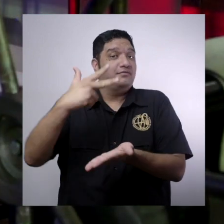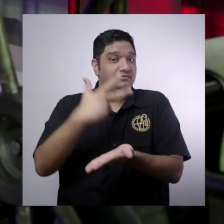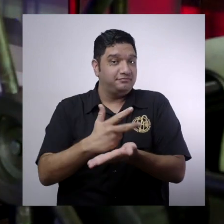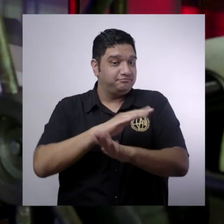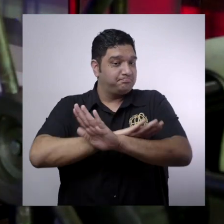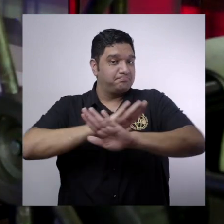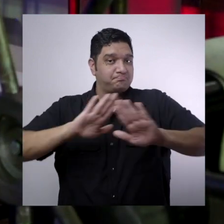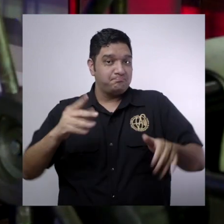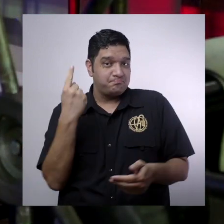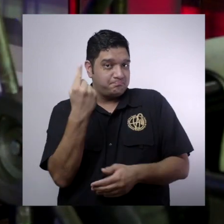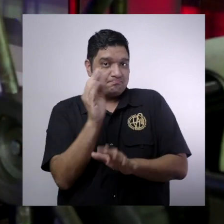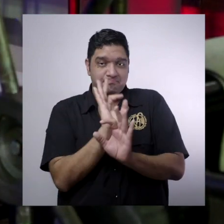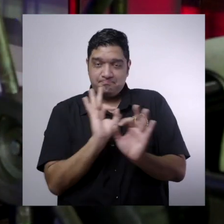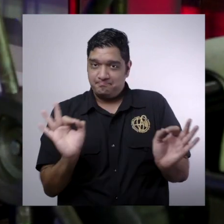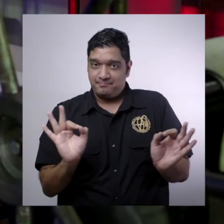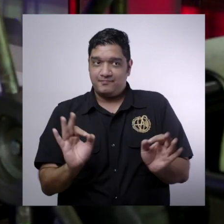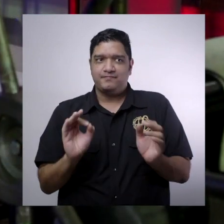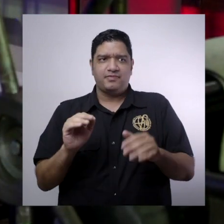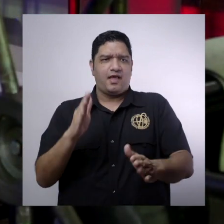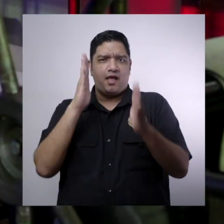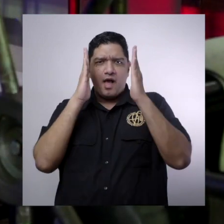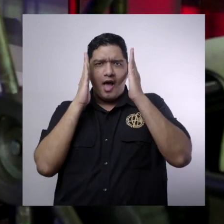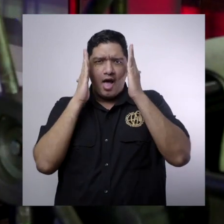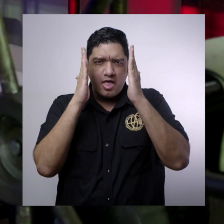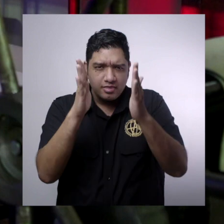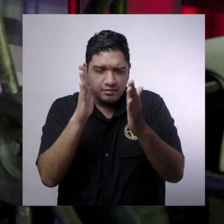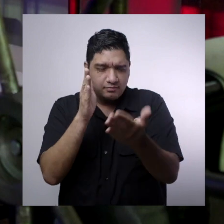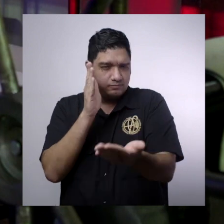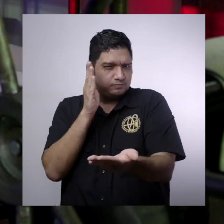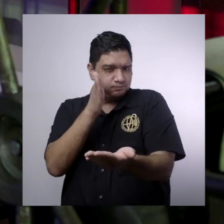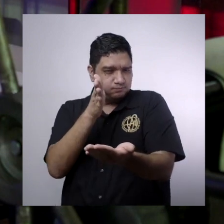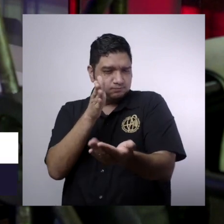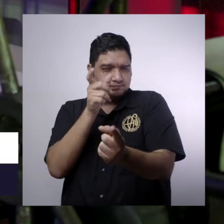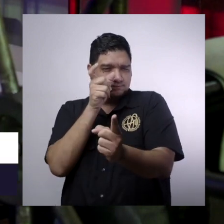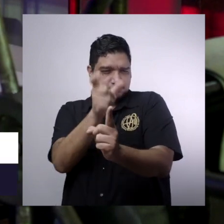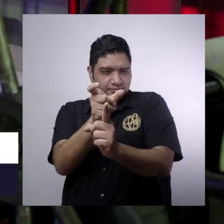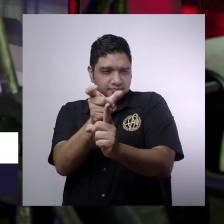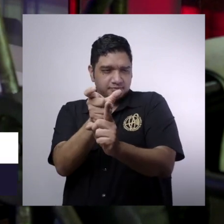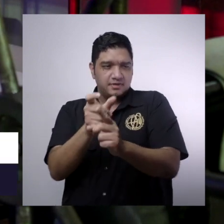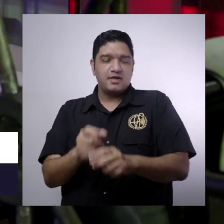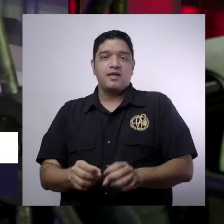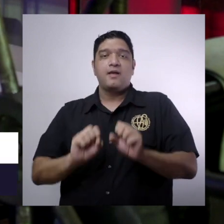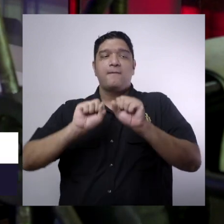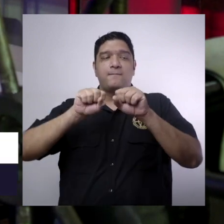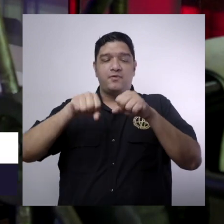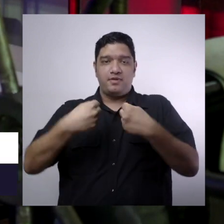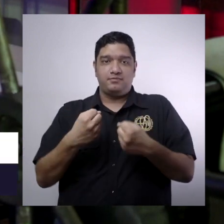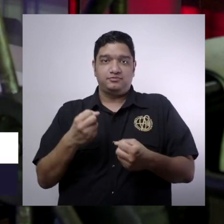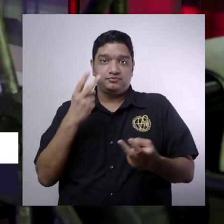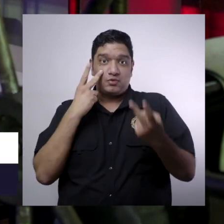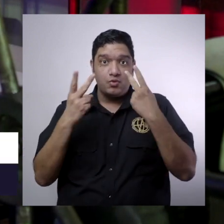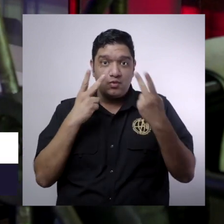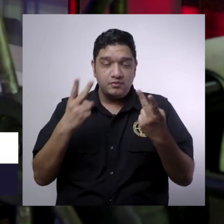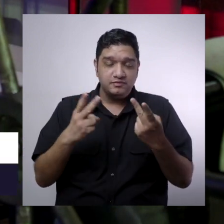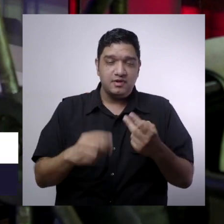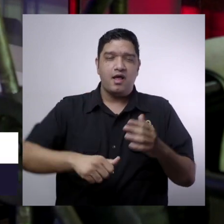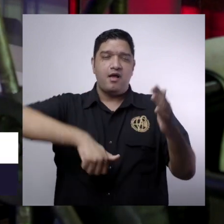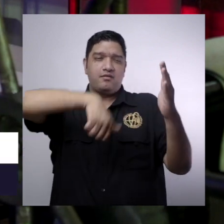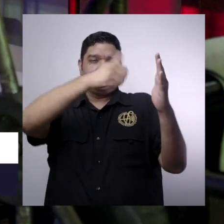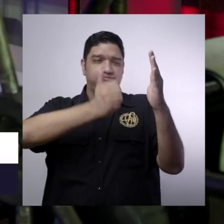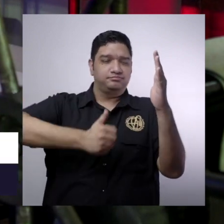se dedica de lleno al grabado y a las artes gráficas desde el punto de